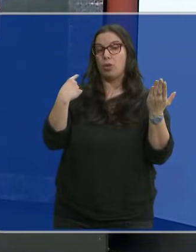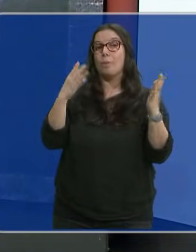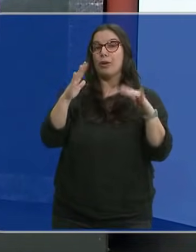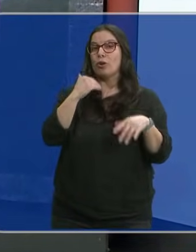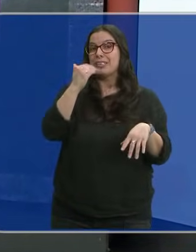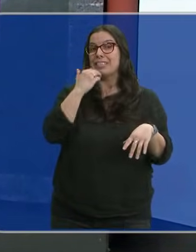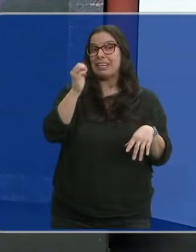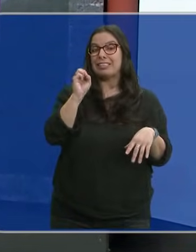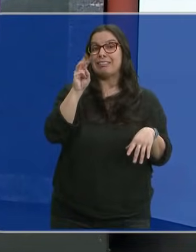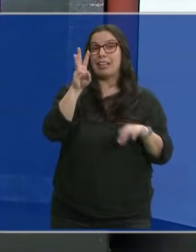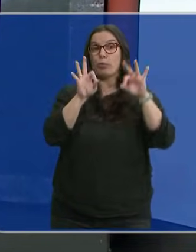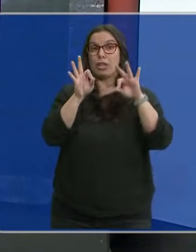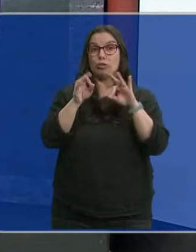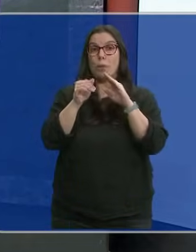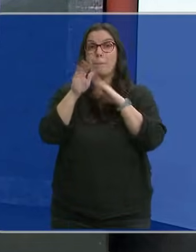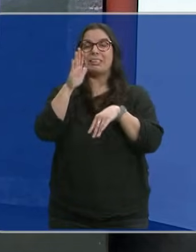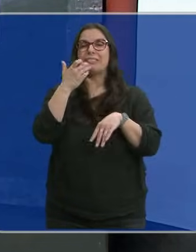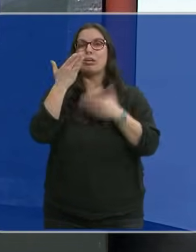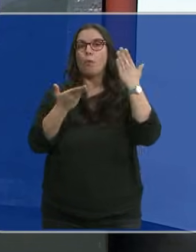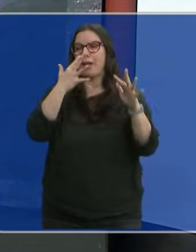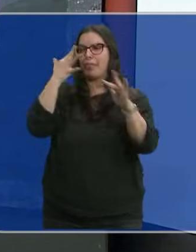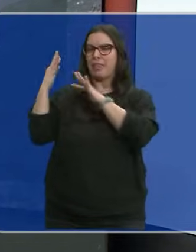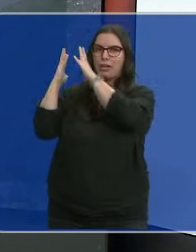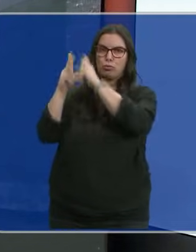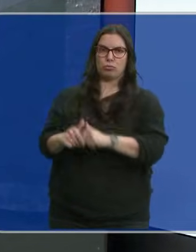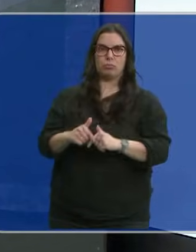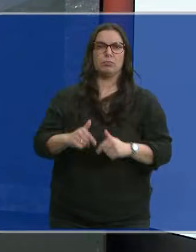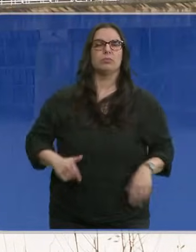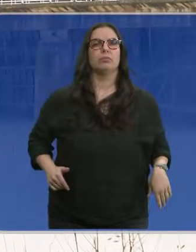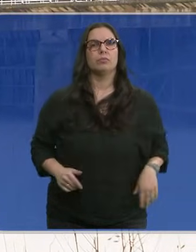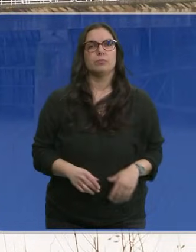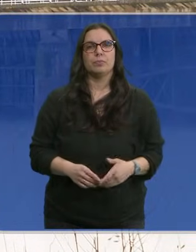pero cerca de 13 por encima de la media de la última década.